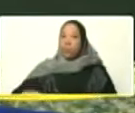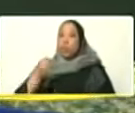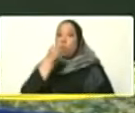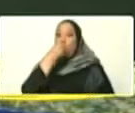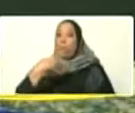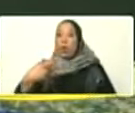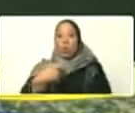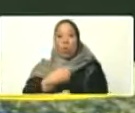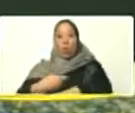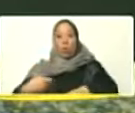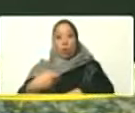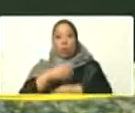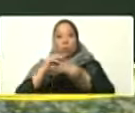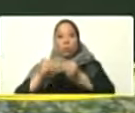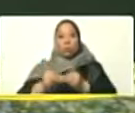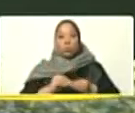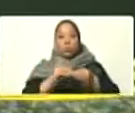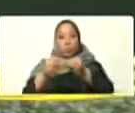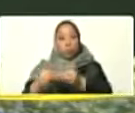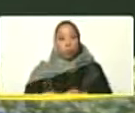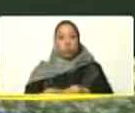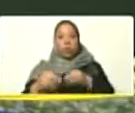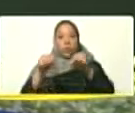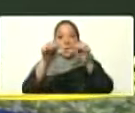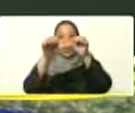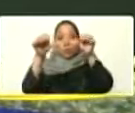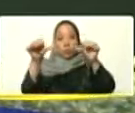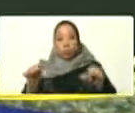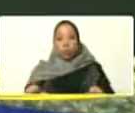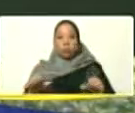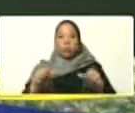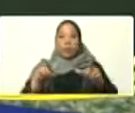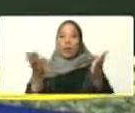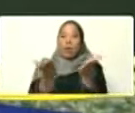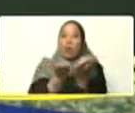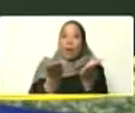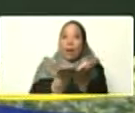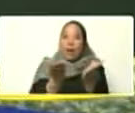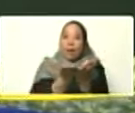levantar y recuperar la infraestructura de nuestros planteles,